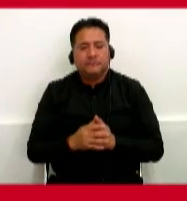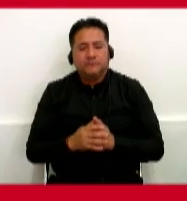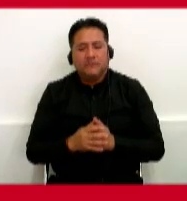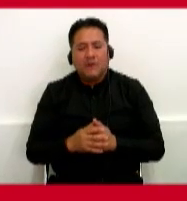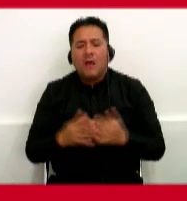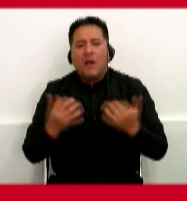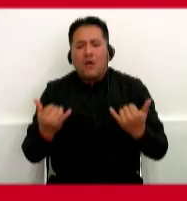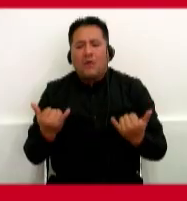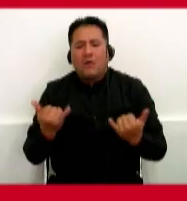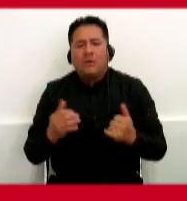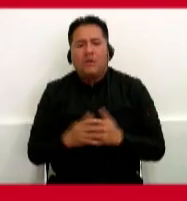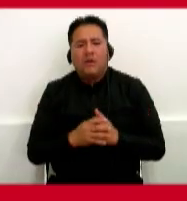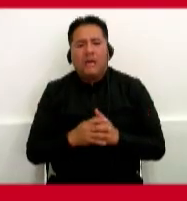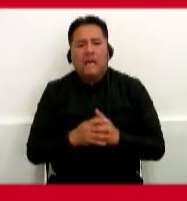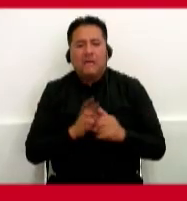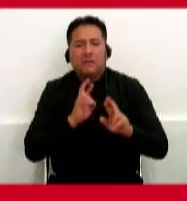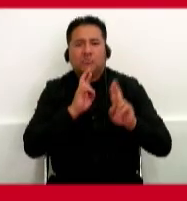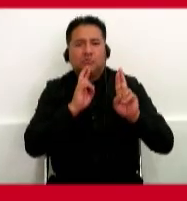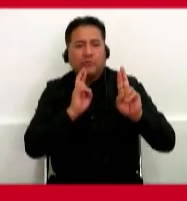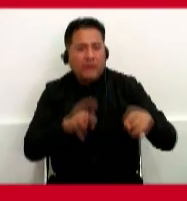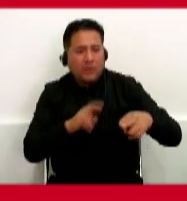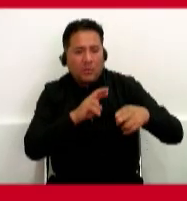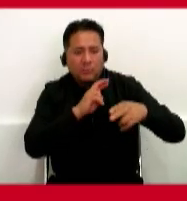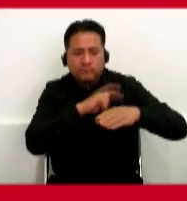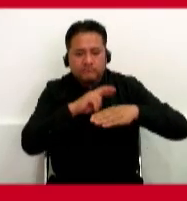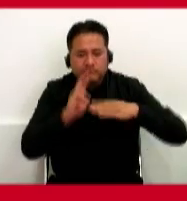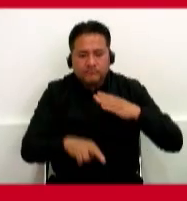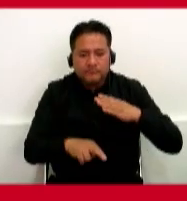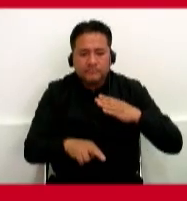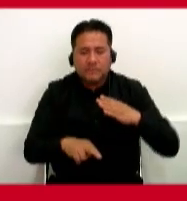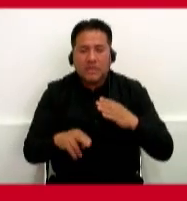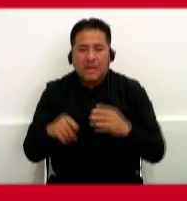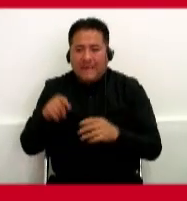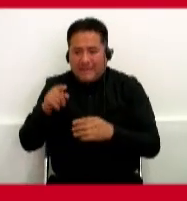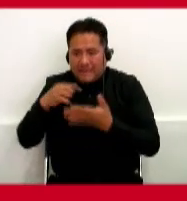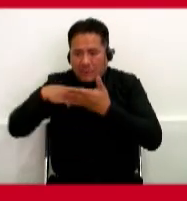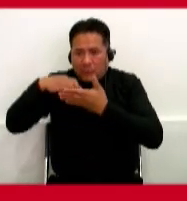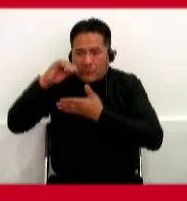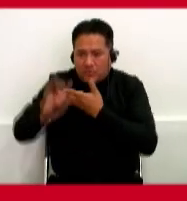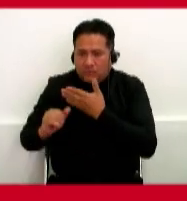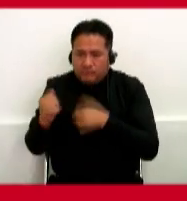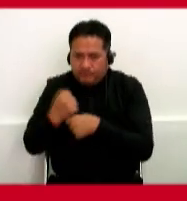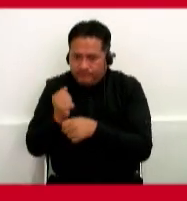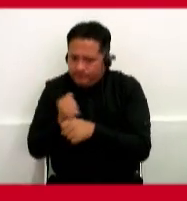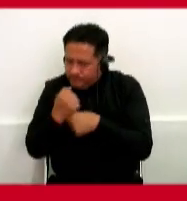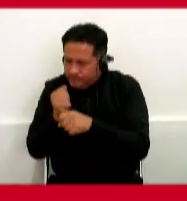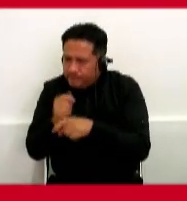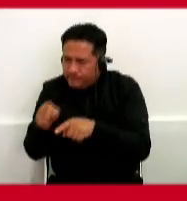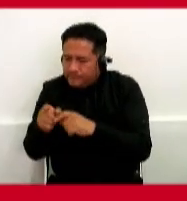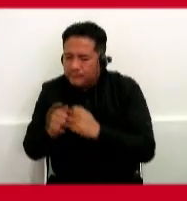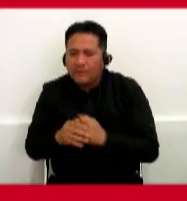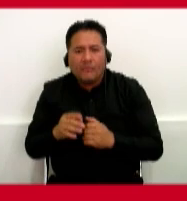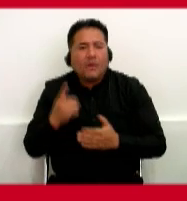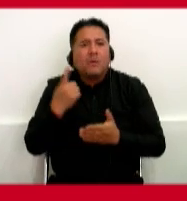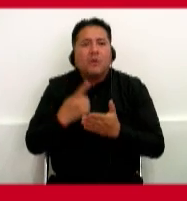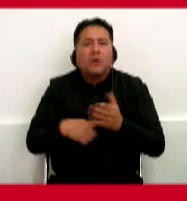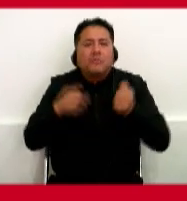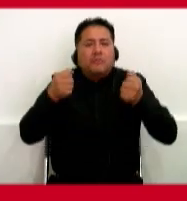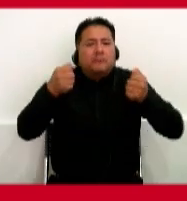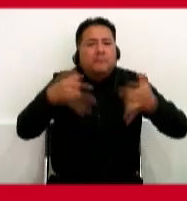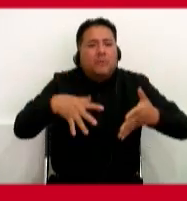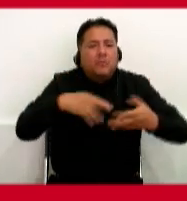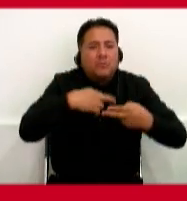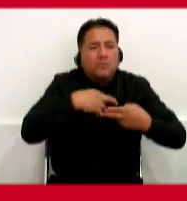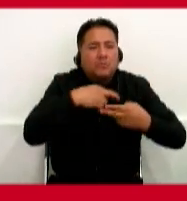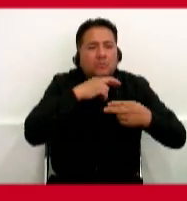Bueno, como resultado del desarrollo de estos proyectos, desarrollamos estos 2 proyectos en Andaichahua con